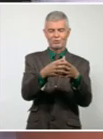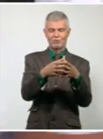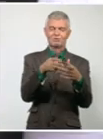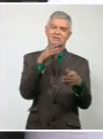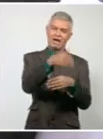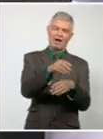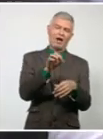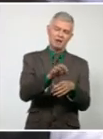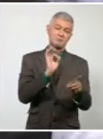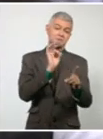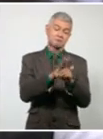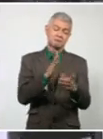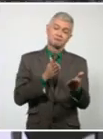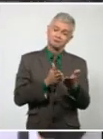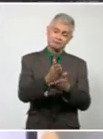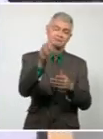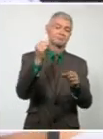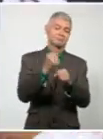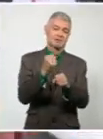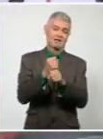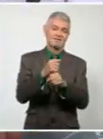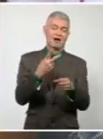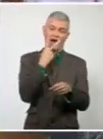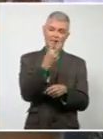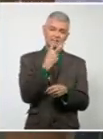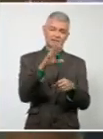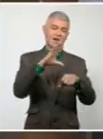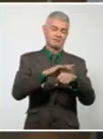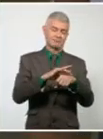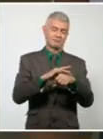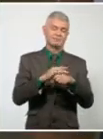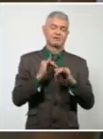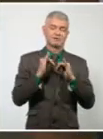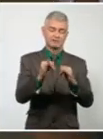Tuñón y Liliana Abad Peña, Sistema Informativo de la Televisión Cubana.